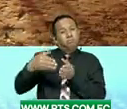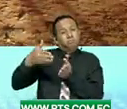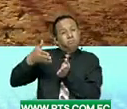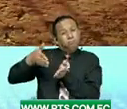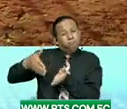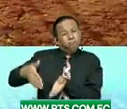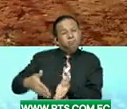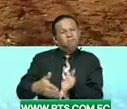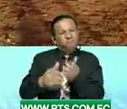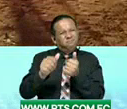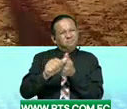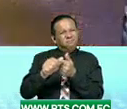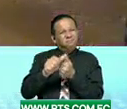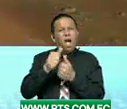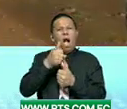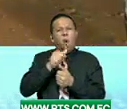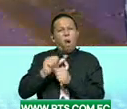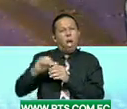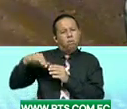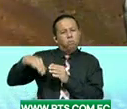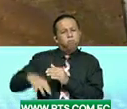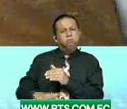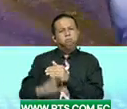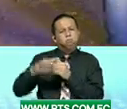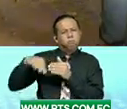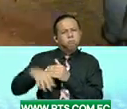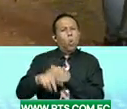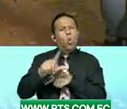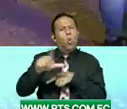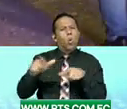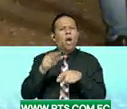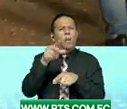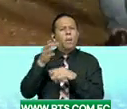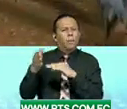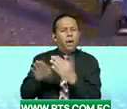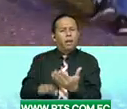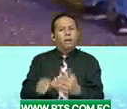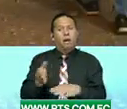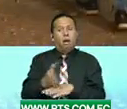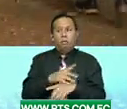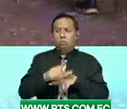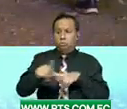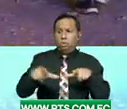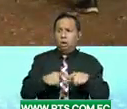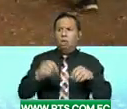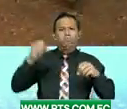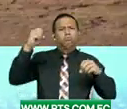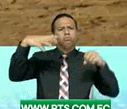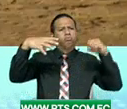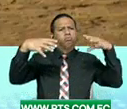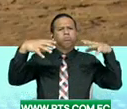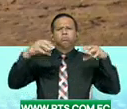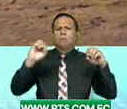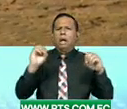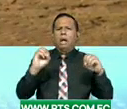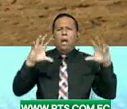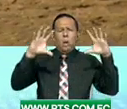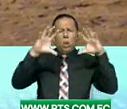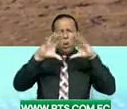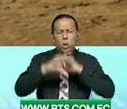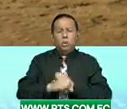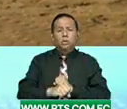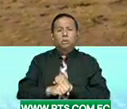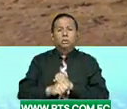de la muerte, el trasvase, una zona muy oscura donde no hay iluminación pública, donde se ha presentado este